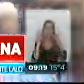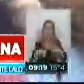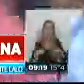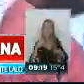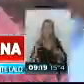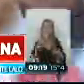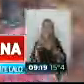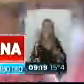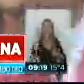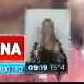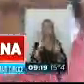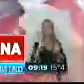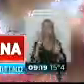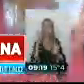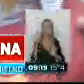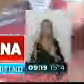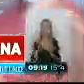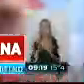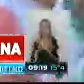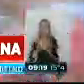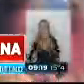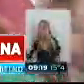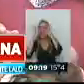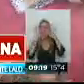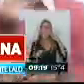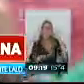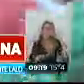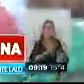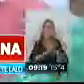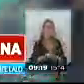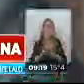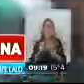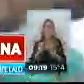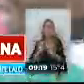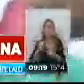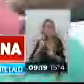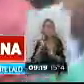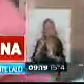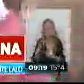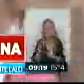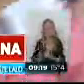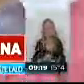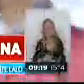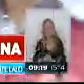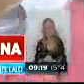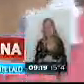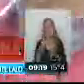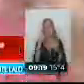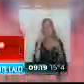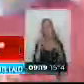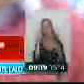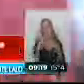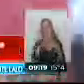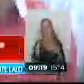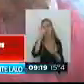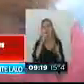le quería pedir que se sacara los lentes. A ver si llego, para, voy a intentar una más. Total. A ver. Para mostrar que no tiene ni una marca en su